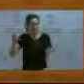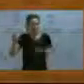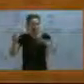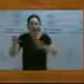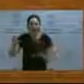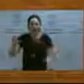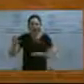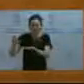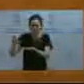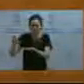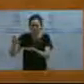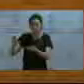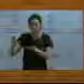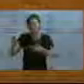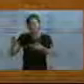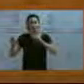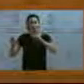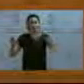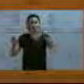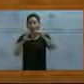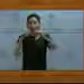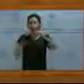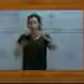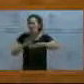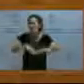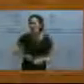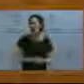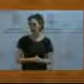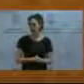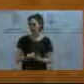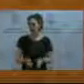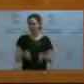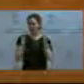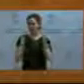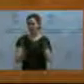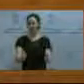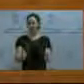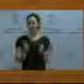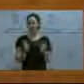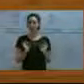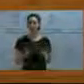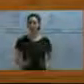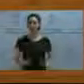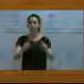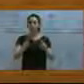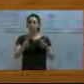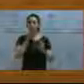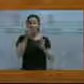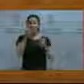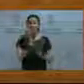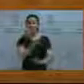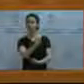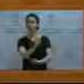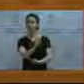de otras comunidades como Asturias. La democracia queda laminada si las instituciones actúan obviando